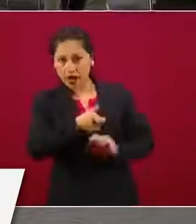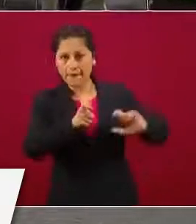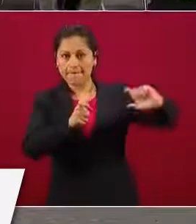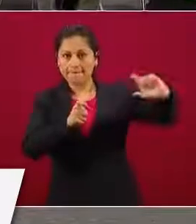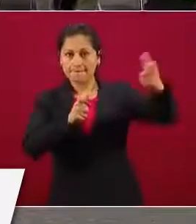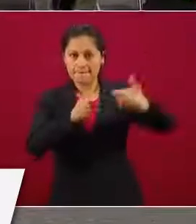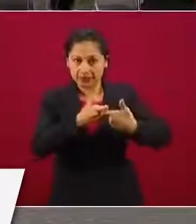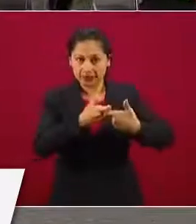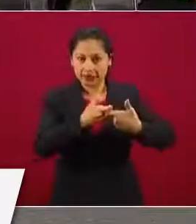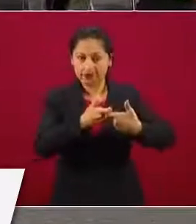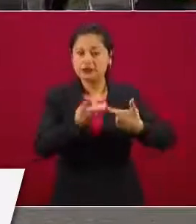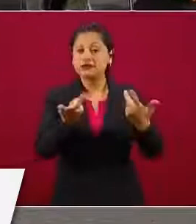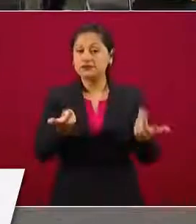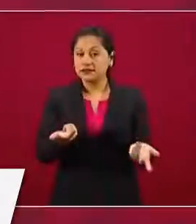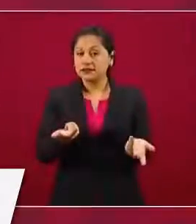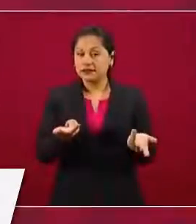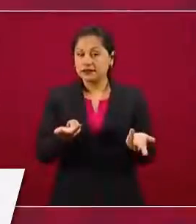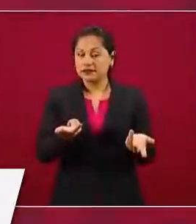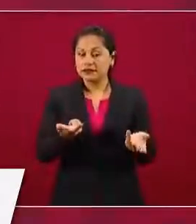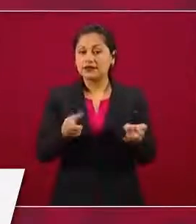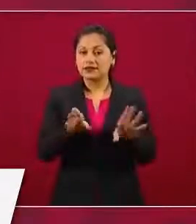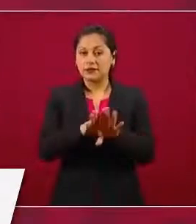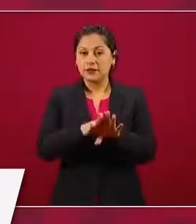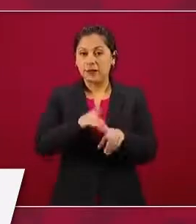en el tendido de las vías